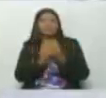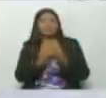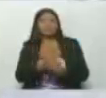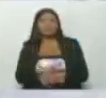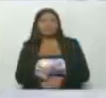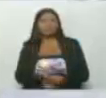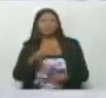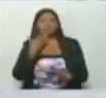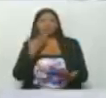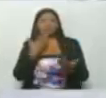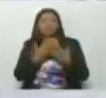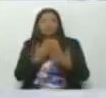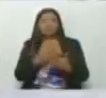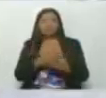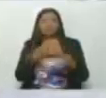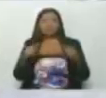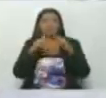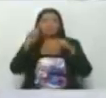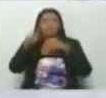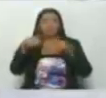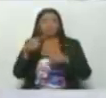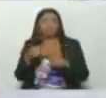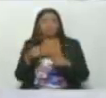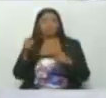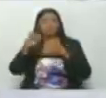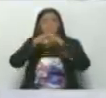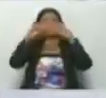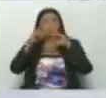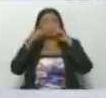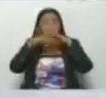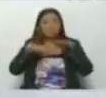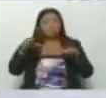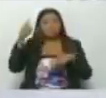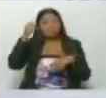disfrutado feliz y bendecido